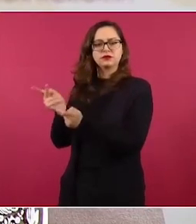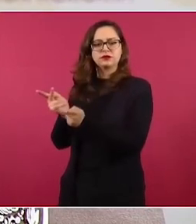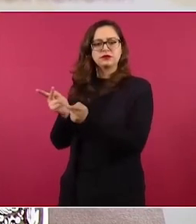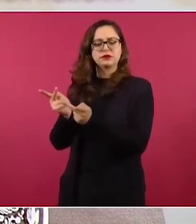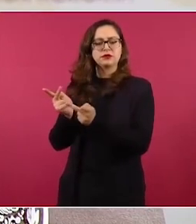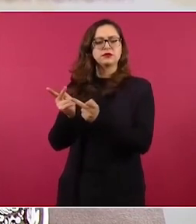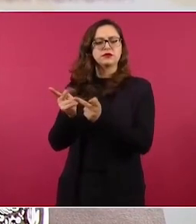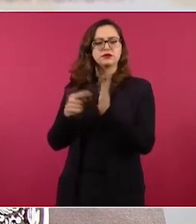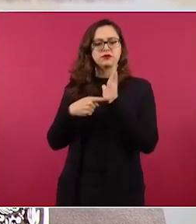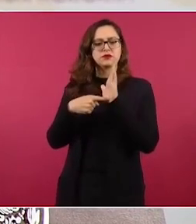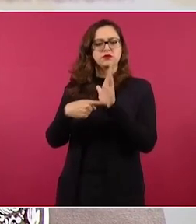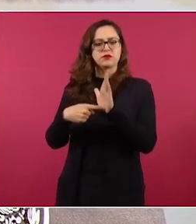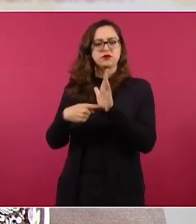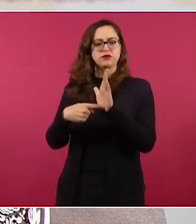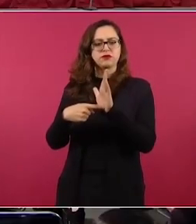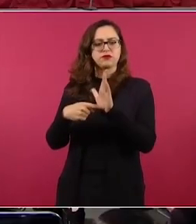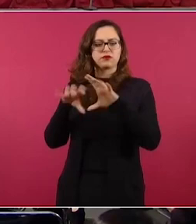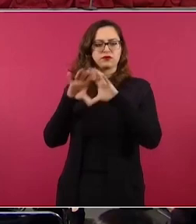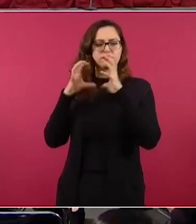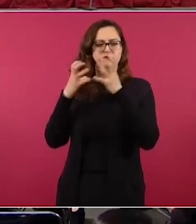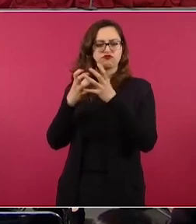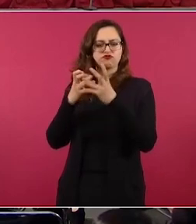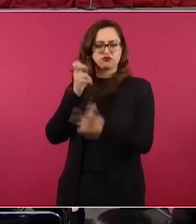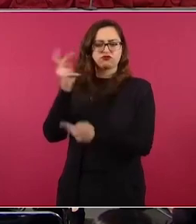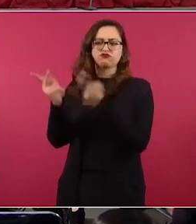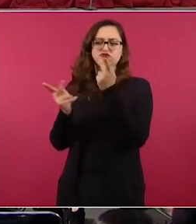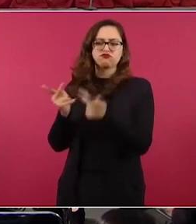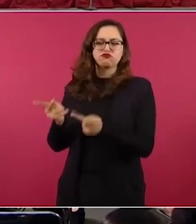la de ayer, miren cómo estamos.